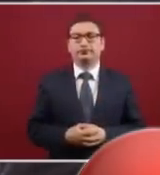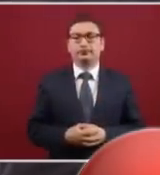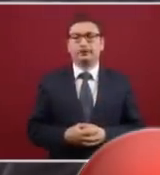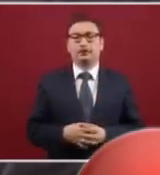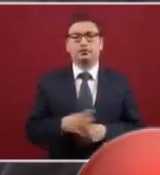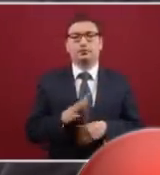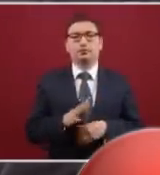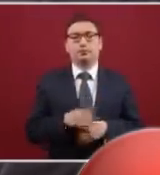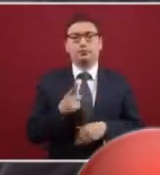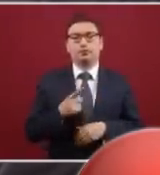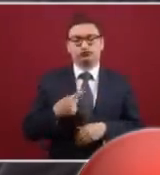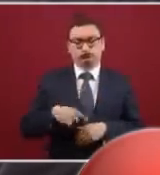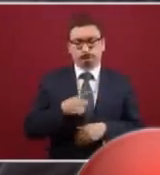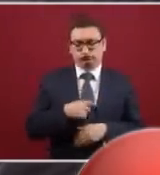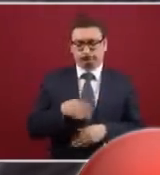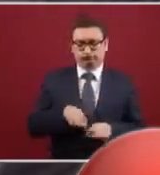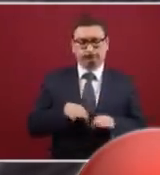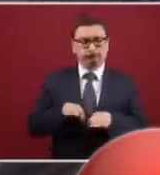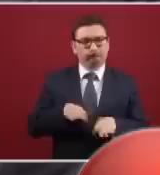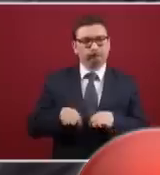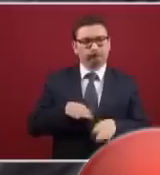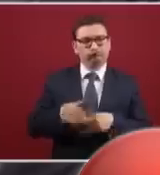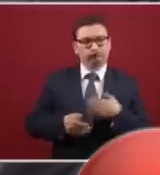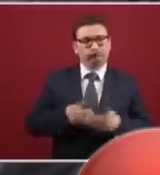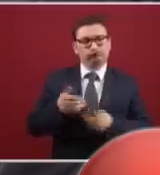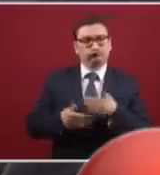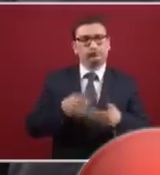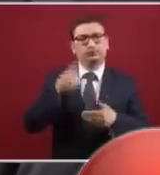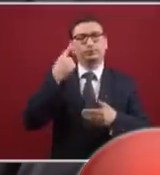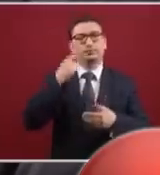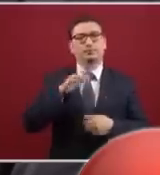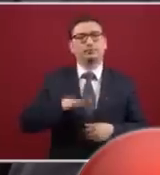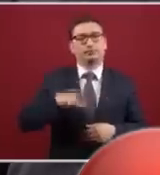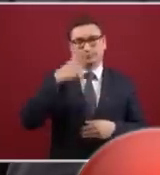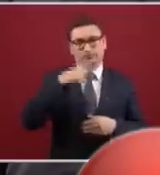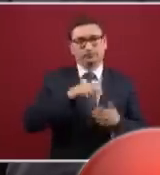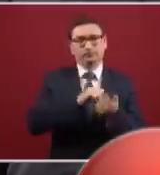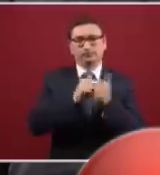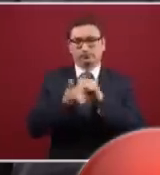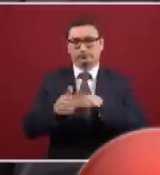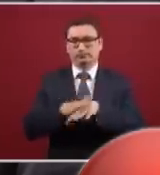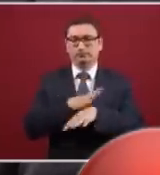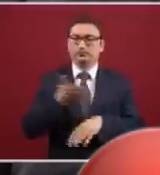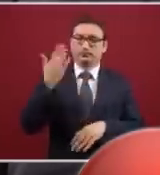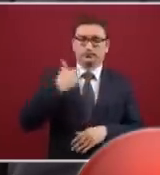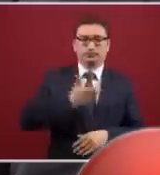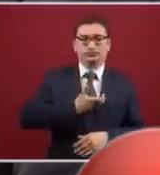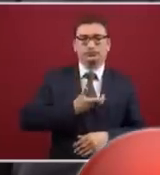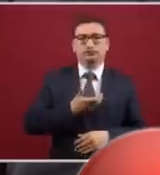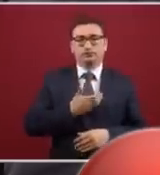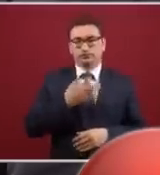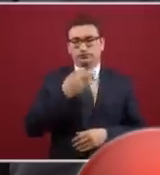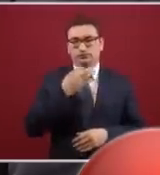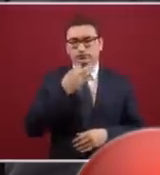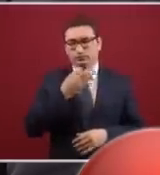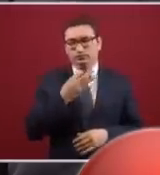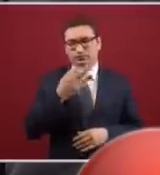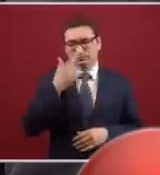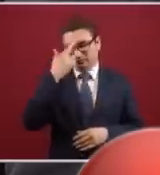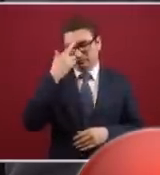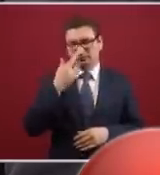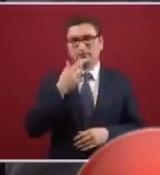se esté caminando hacia la transformación. Dije en el Zócalo que espero que en